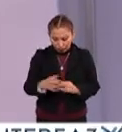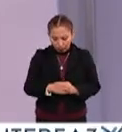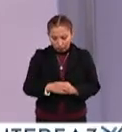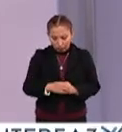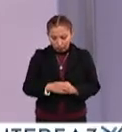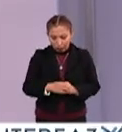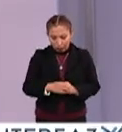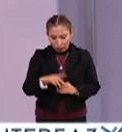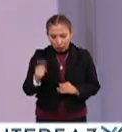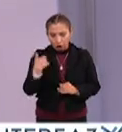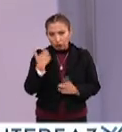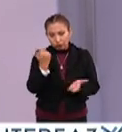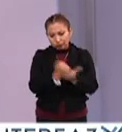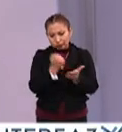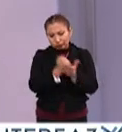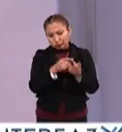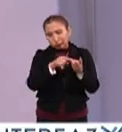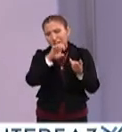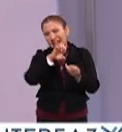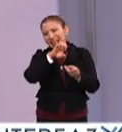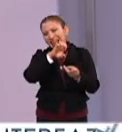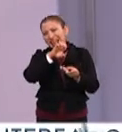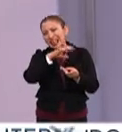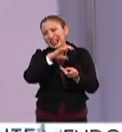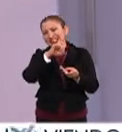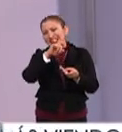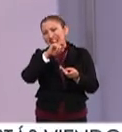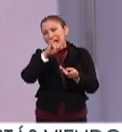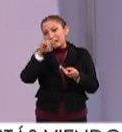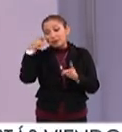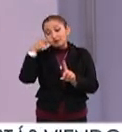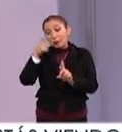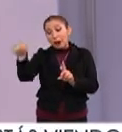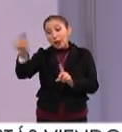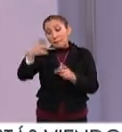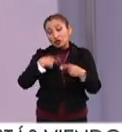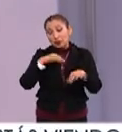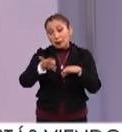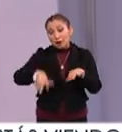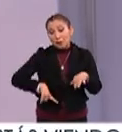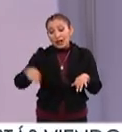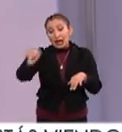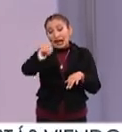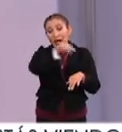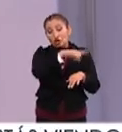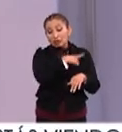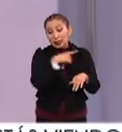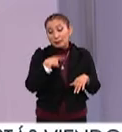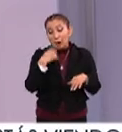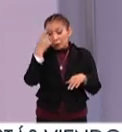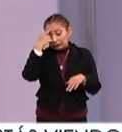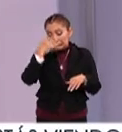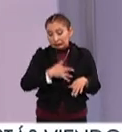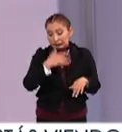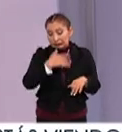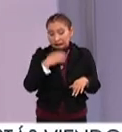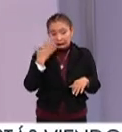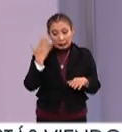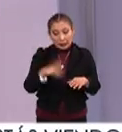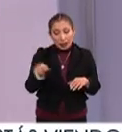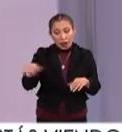eje transversal de exigencia, que ahí va muy enfocado a servidores públicos. Las y las funcionarios tenemos que estar conscientes y